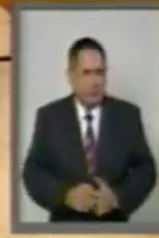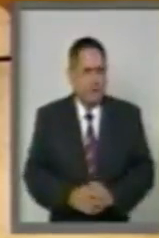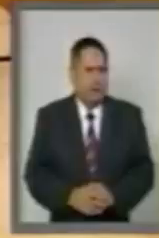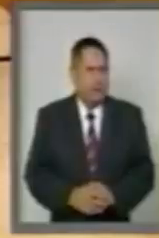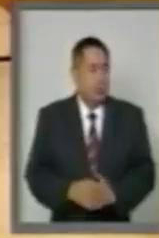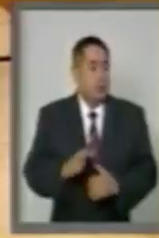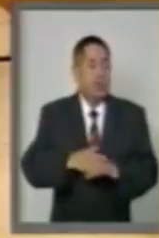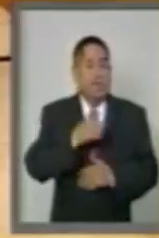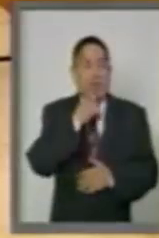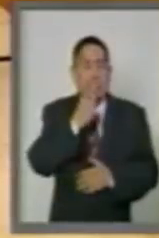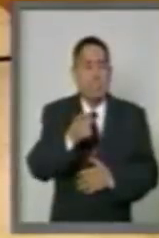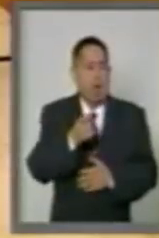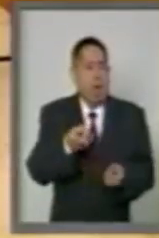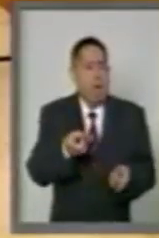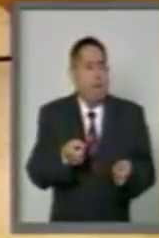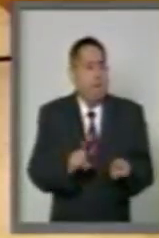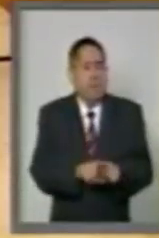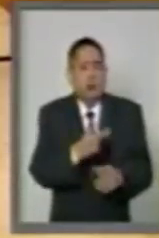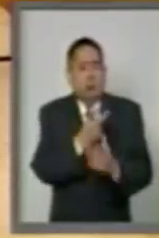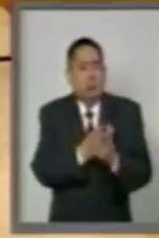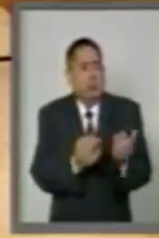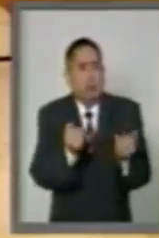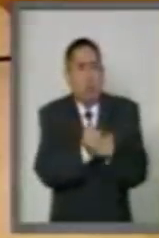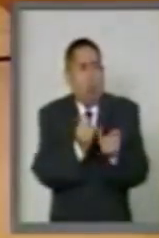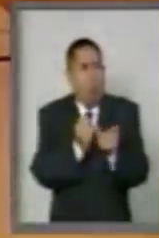Porque se dice que ya es lo mismo, ¿eh?